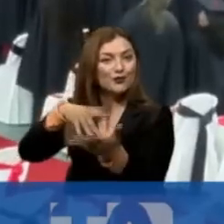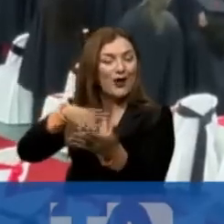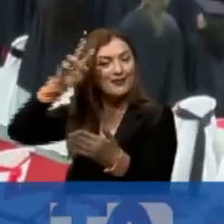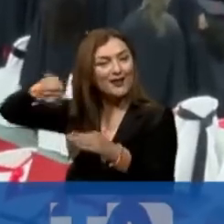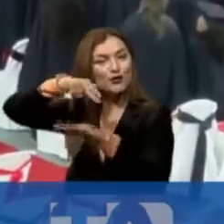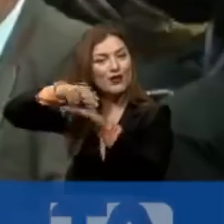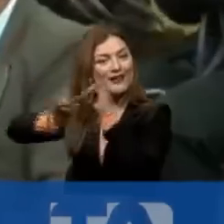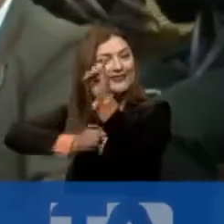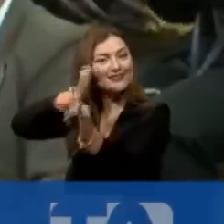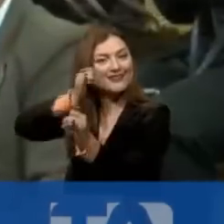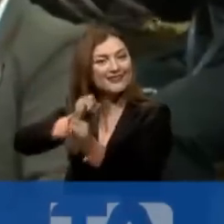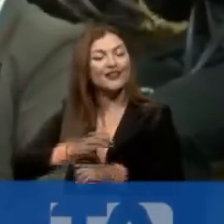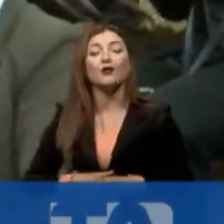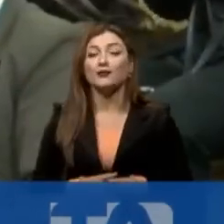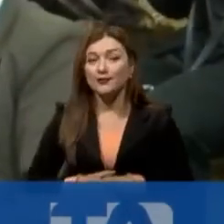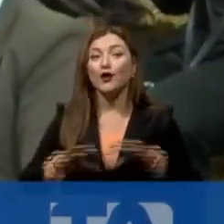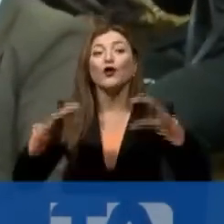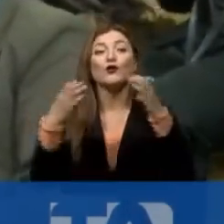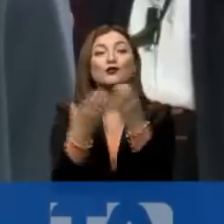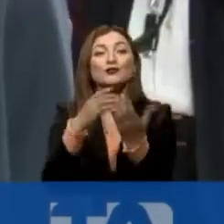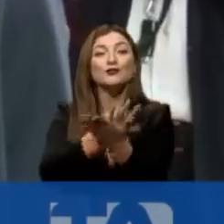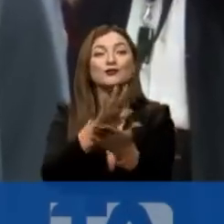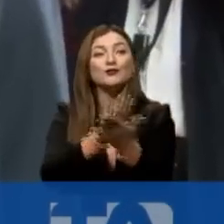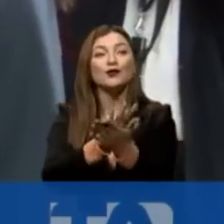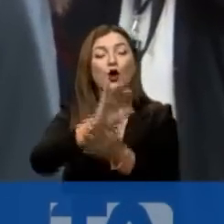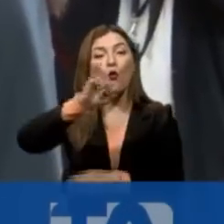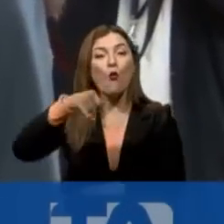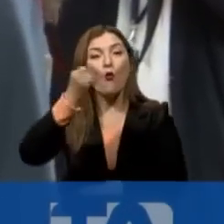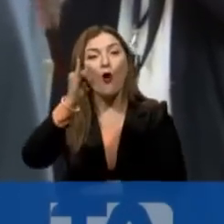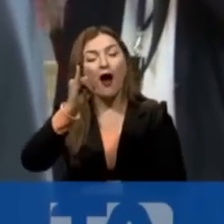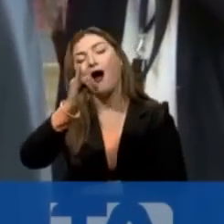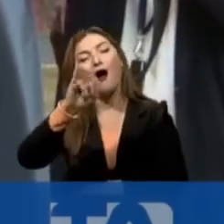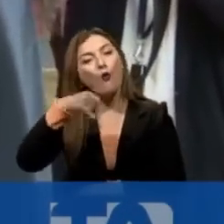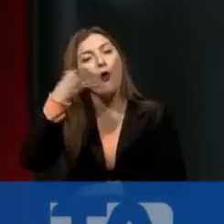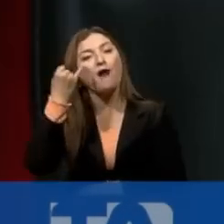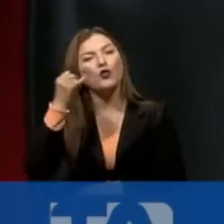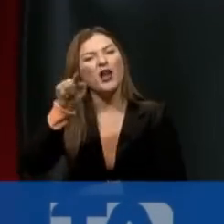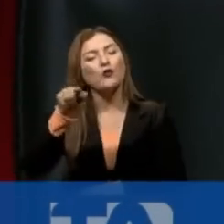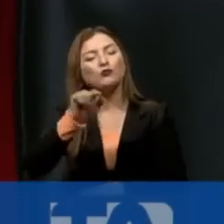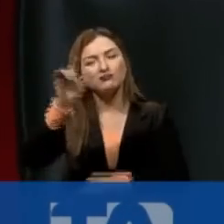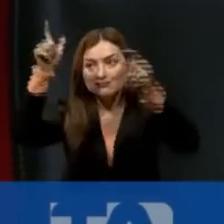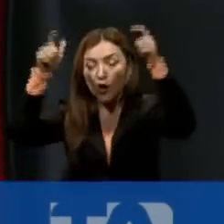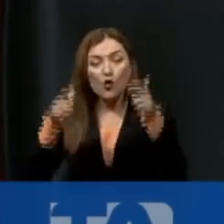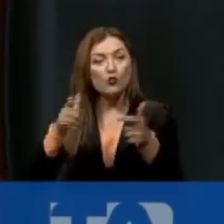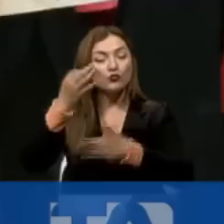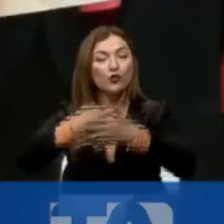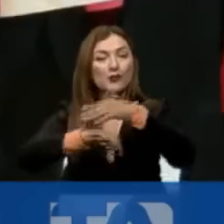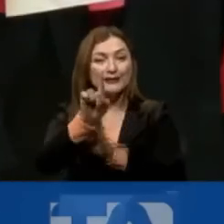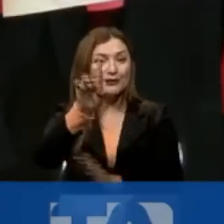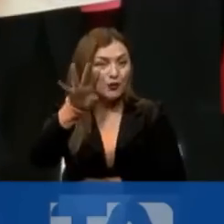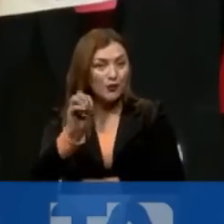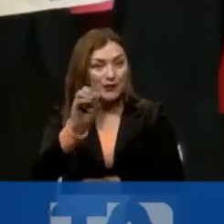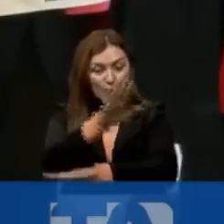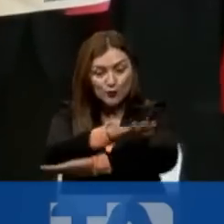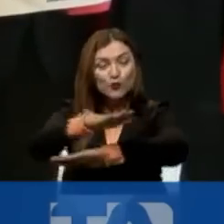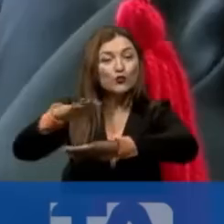e internacional. El Coliseo de la Unidad Educativa Juan Montalvo fue el escenario para la graduación de 150 alumnos. Sin